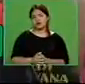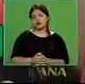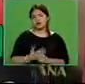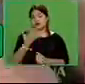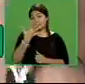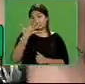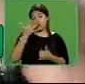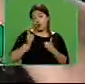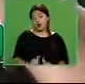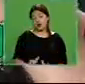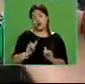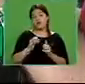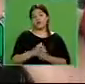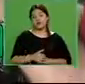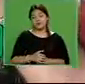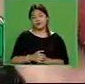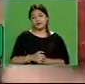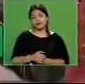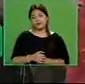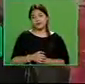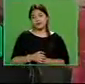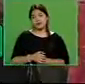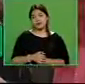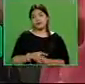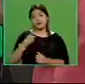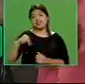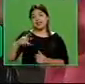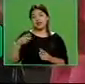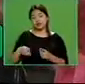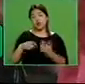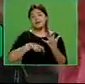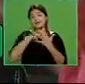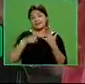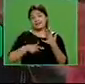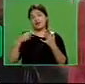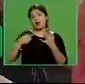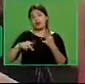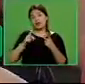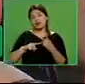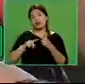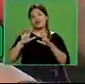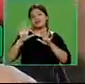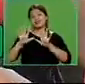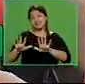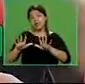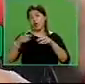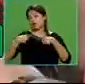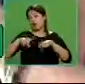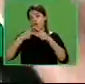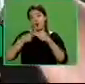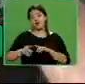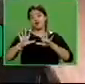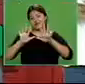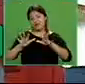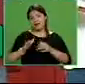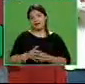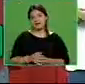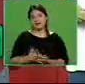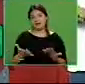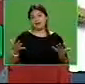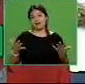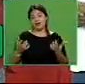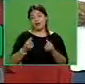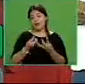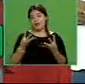5. 5 hijos. ¿Y nietos tienes? Sí, yo tengo 5, mi nieta 10, por todo el estado. Bueno, imagínense